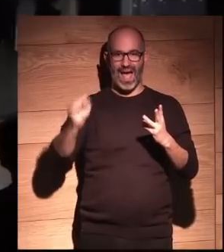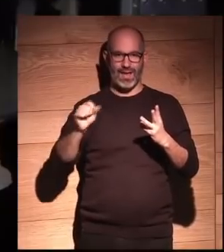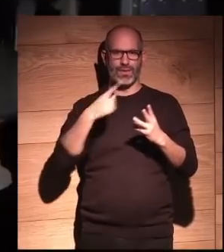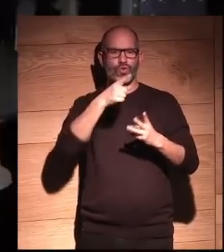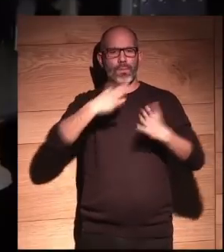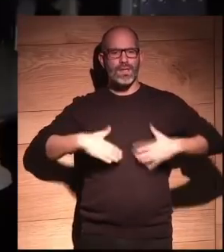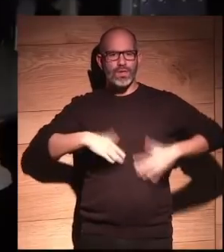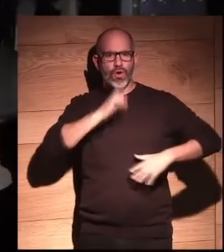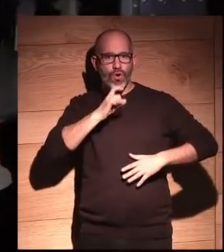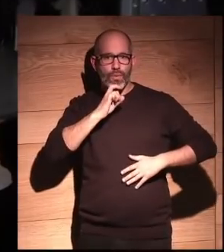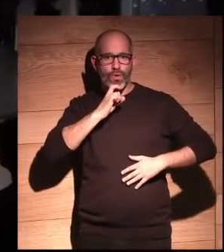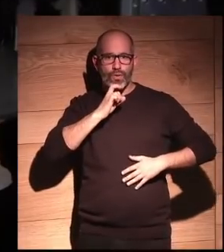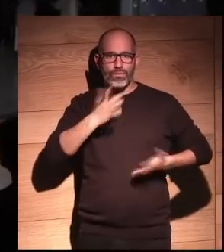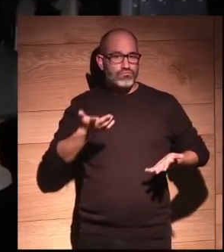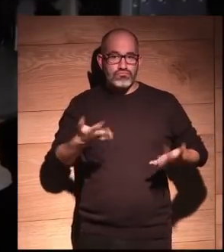iba el vestido?